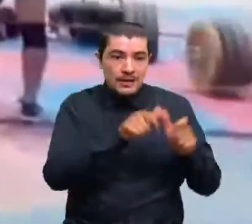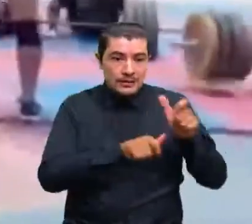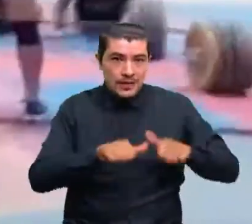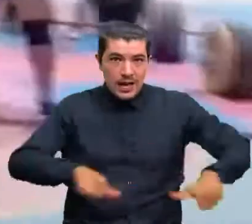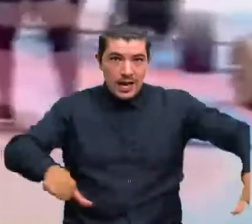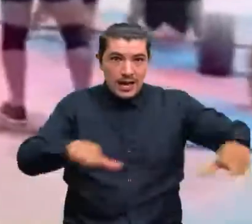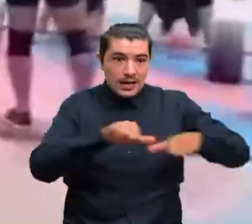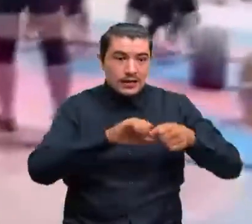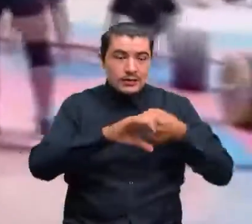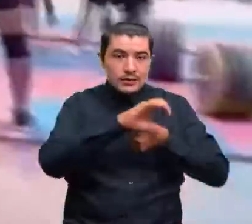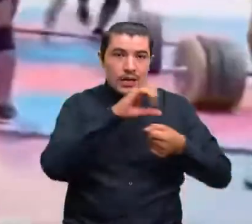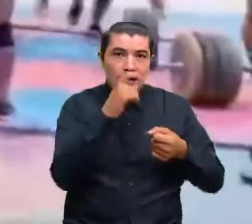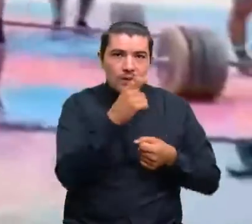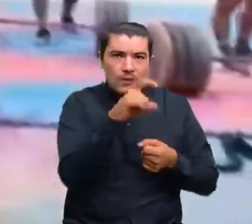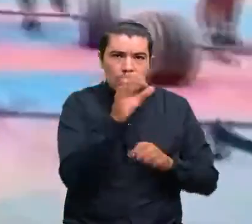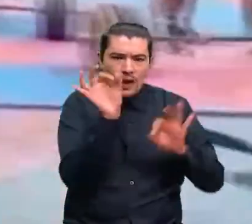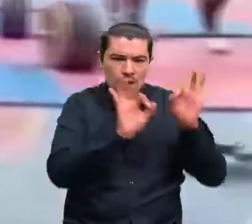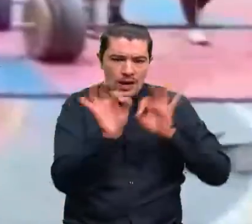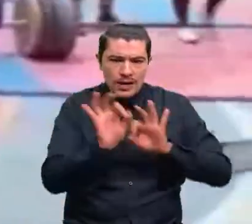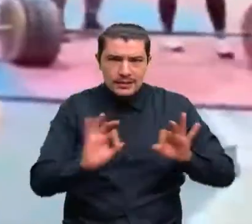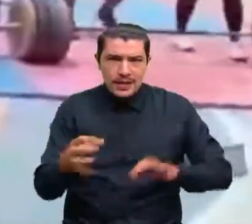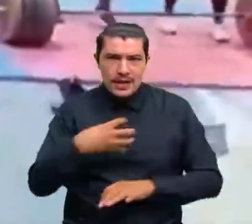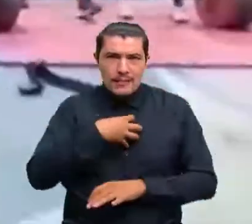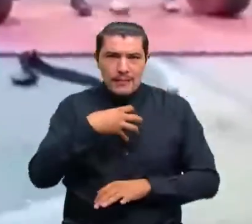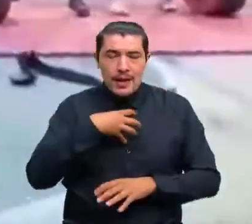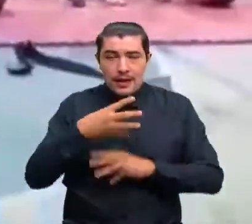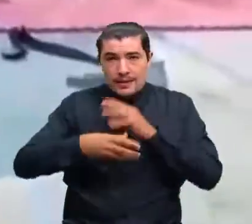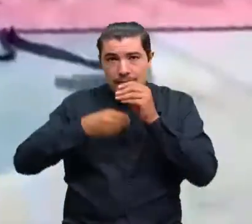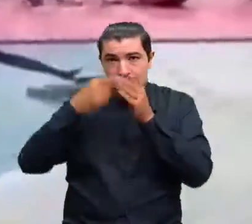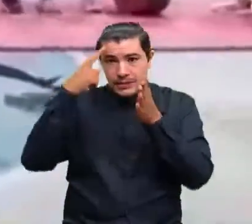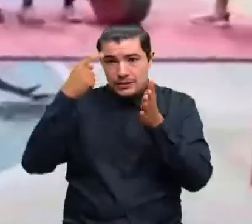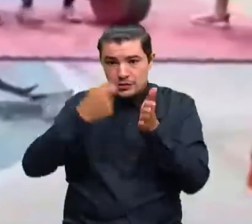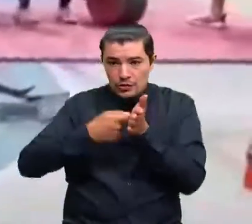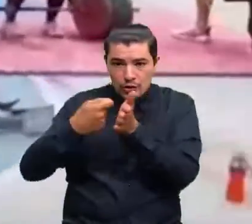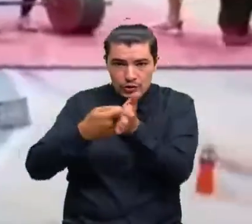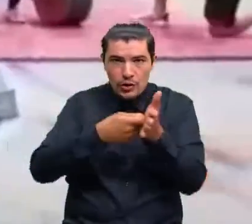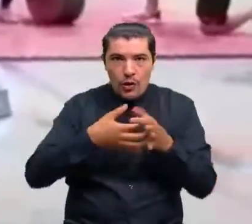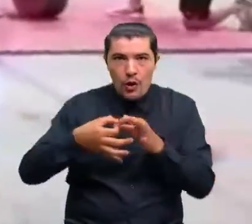en Cúcuta sigan organizando competencias locales y asociarse como liga deportiva.